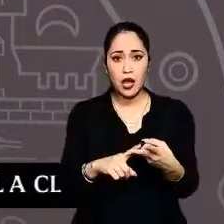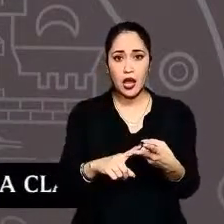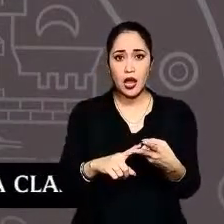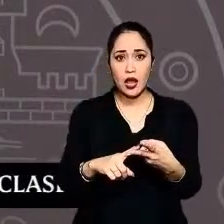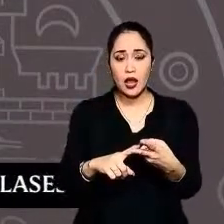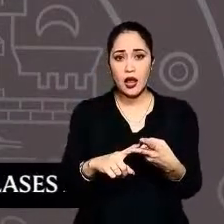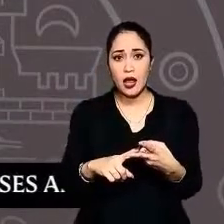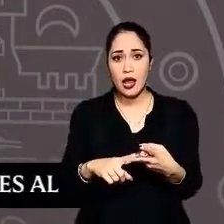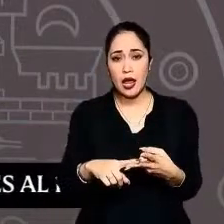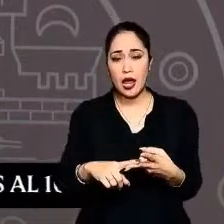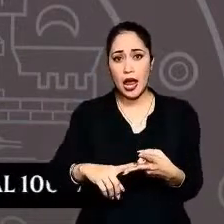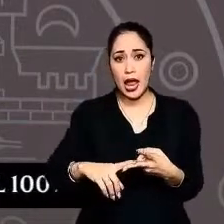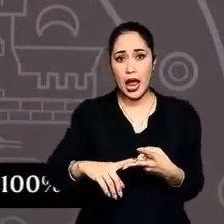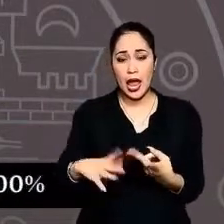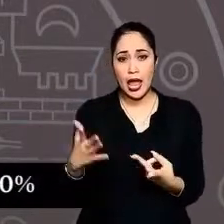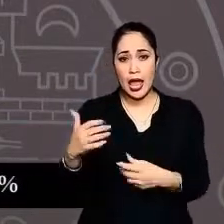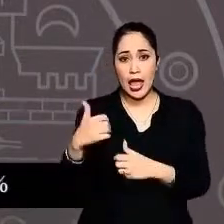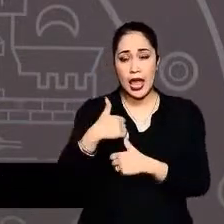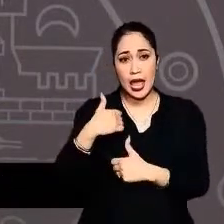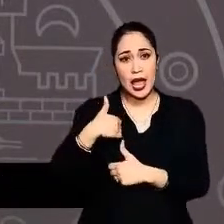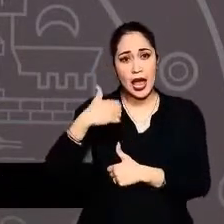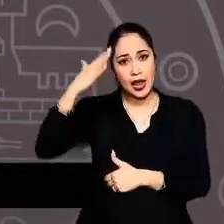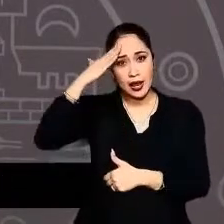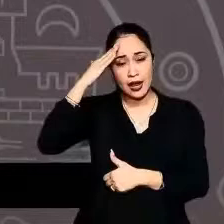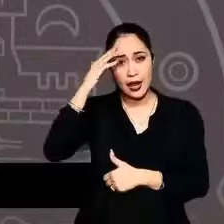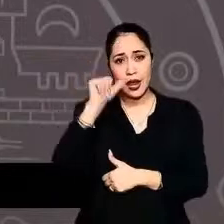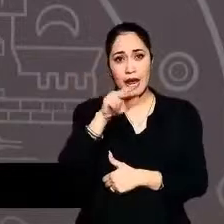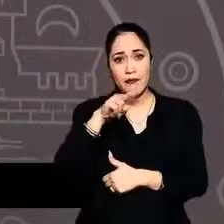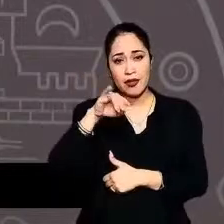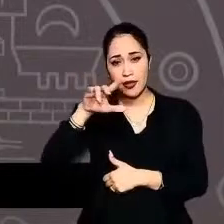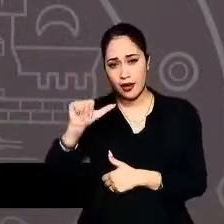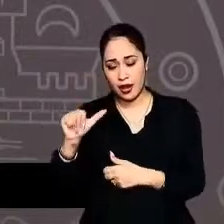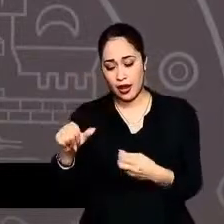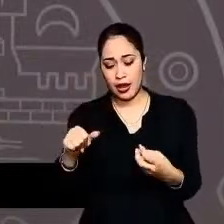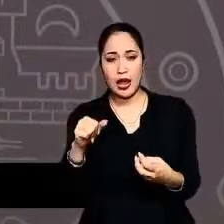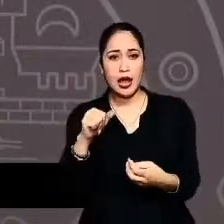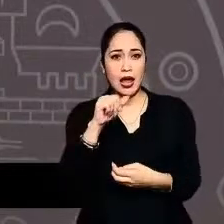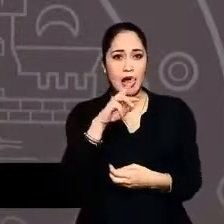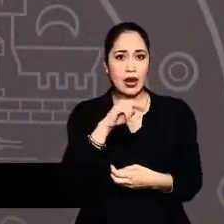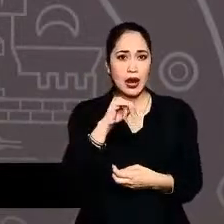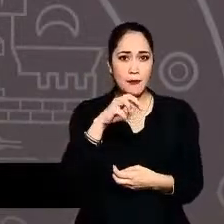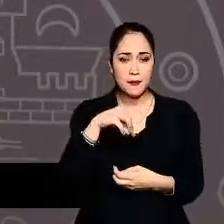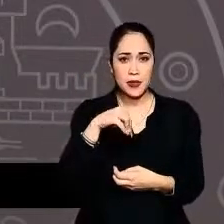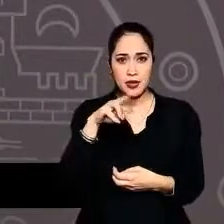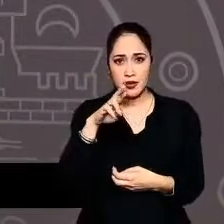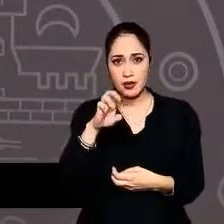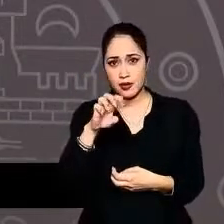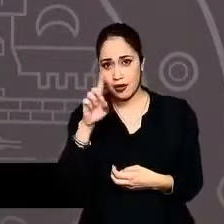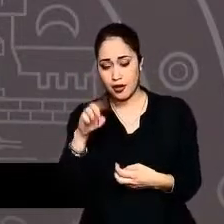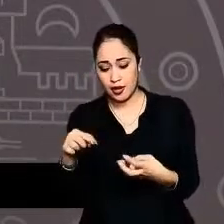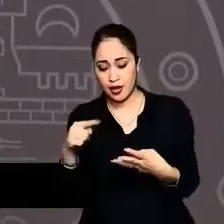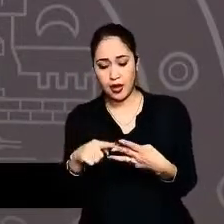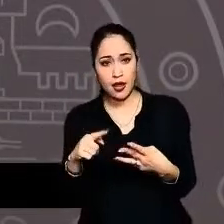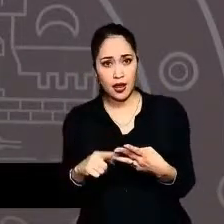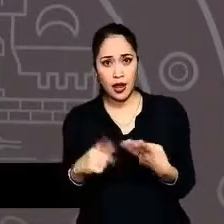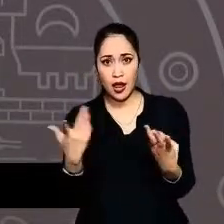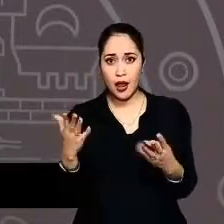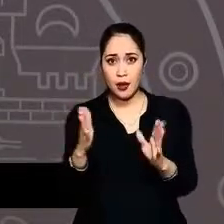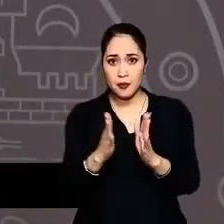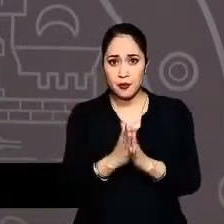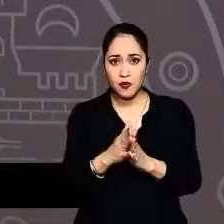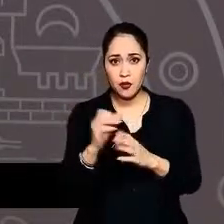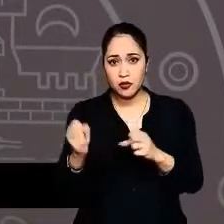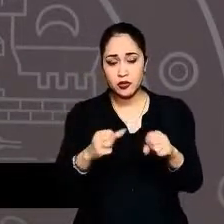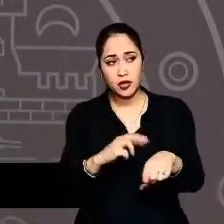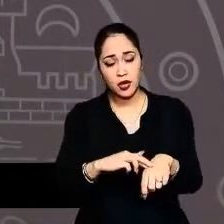general Ramírez, el general Ávila de la zona, de la novena zona, general Ramírez de la Guardia Nacional, que nos ayudaran y que acompañaran a la